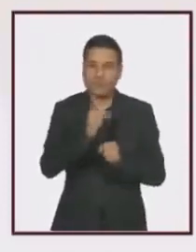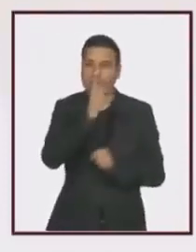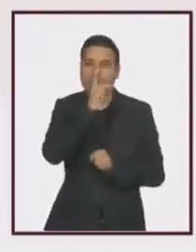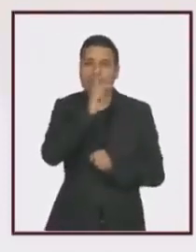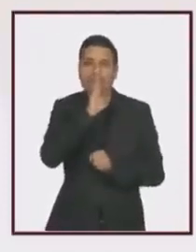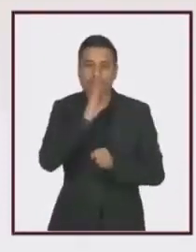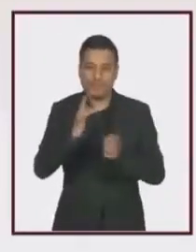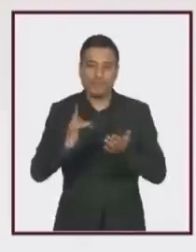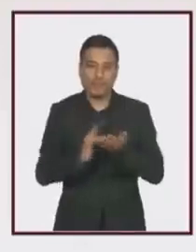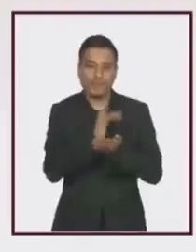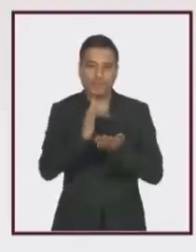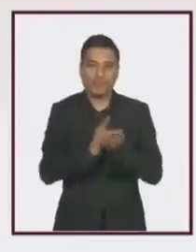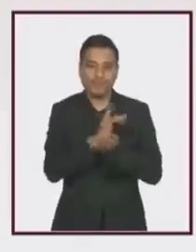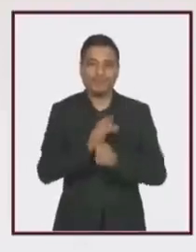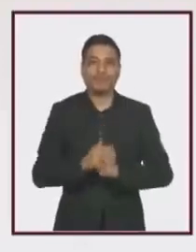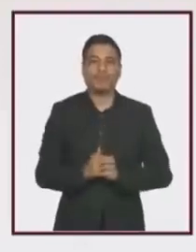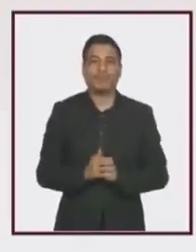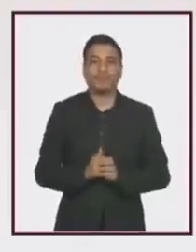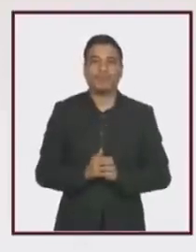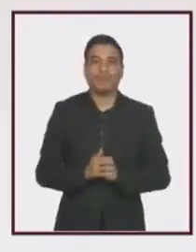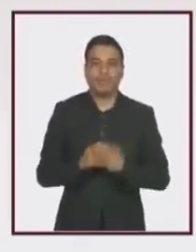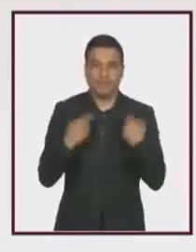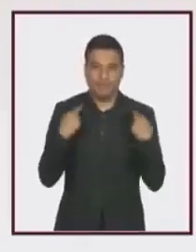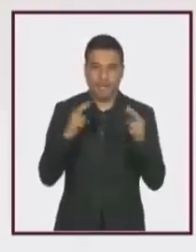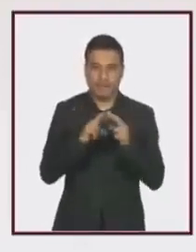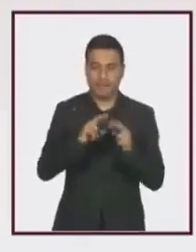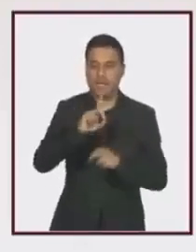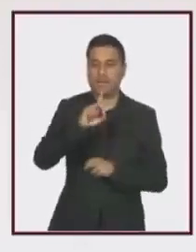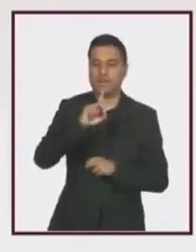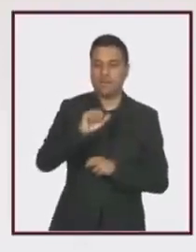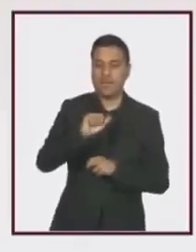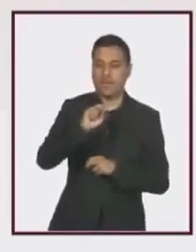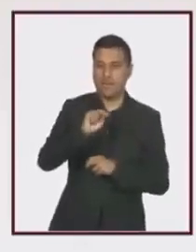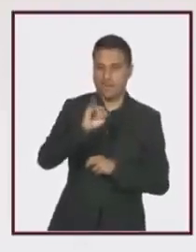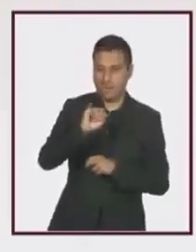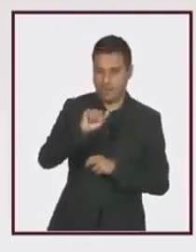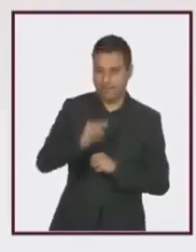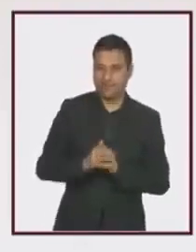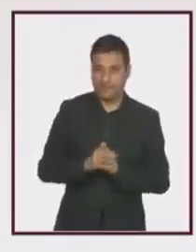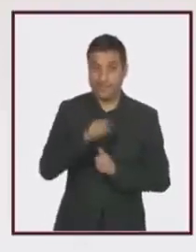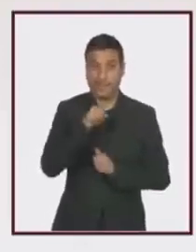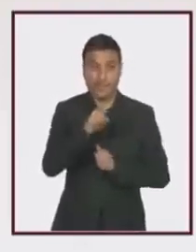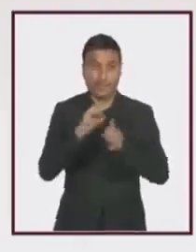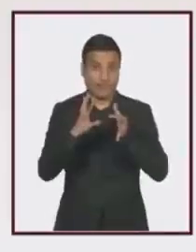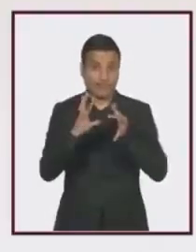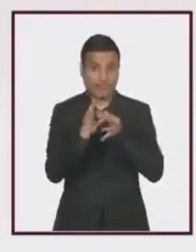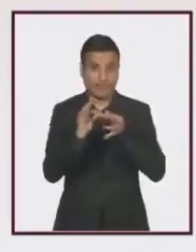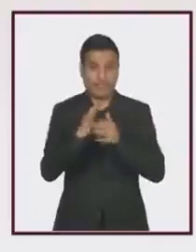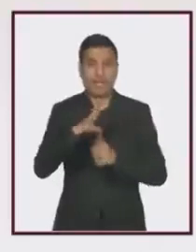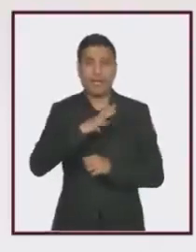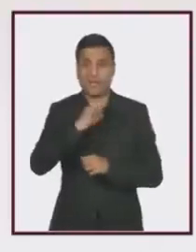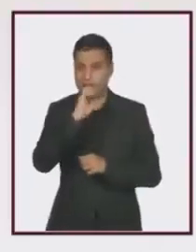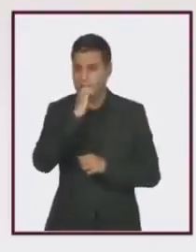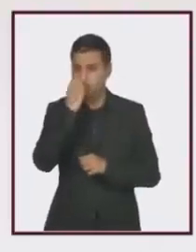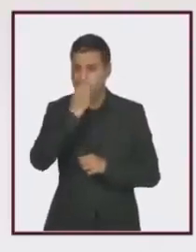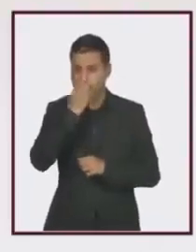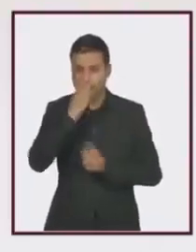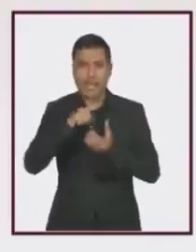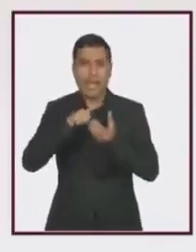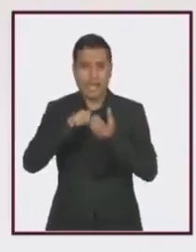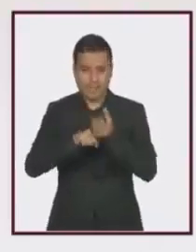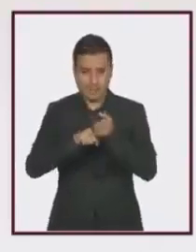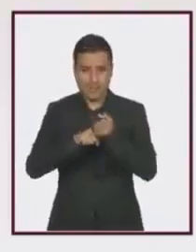Muy bien. La maestra Dalia Buendía nos habla de las escuelas multigrado. Dice, en